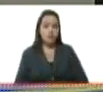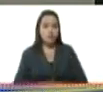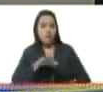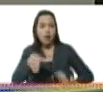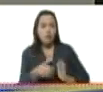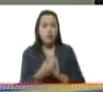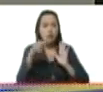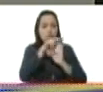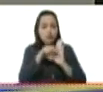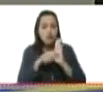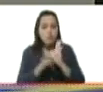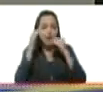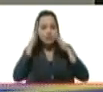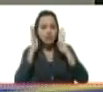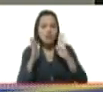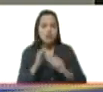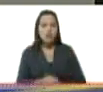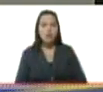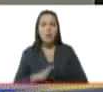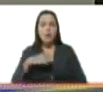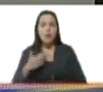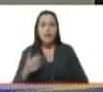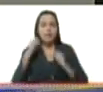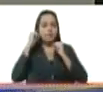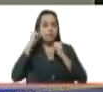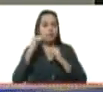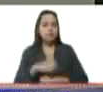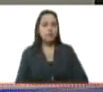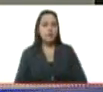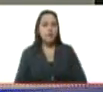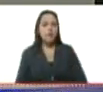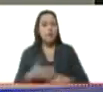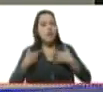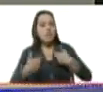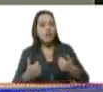medidas que se están tomando tengan éxito por la salud y la vida de nuestro pueblo.